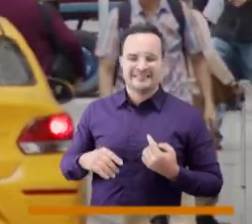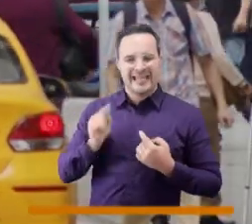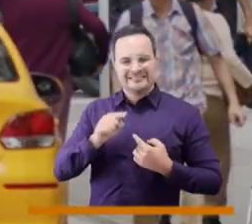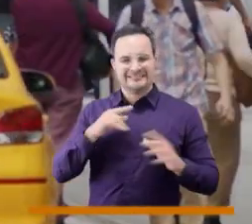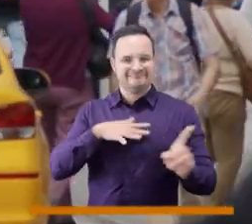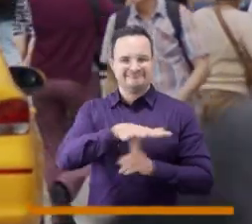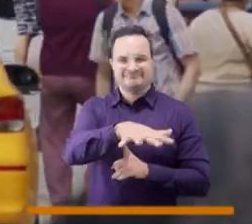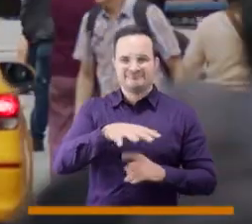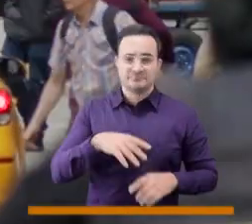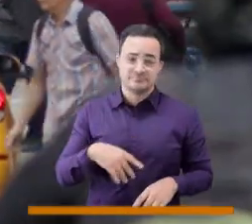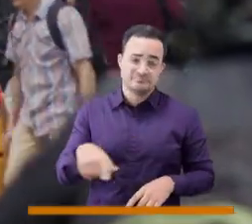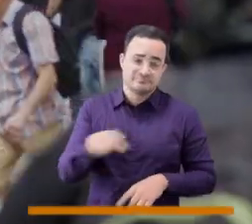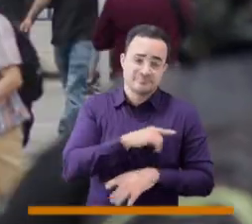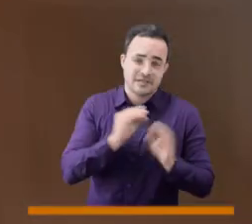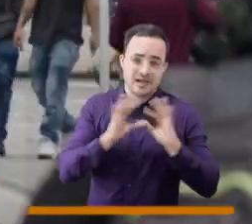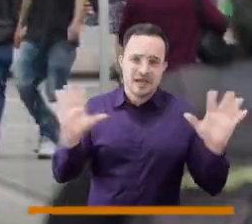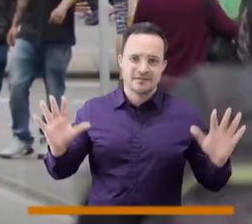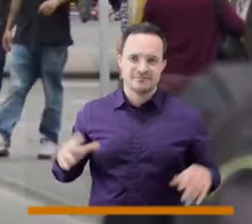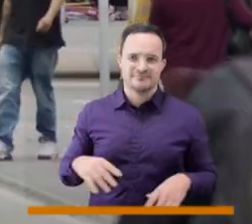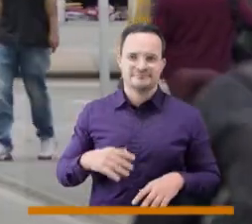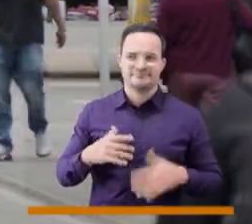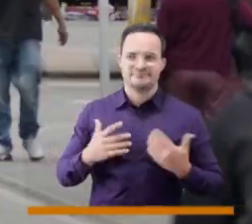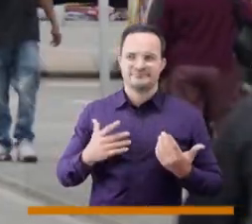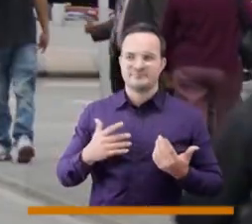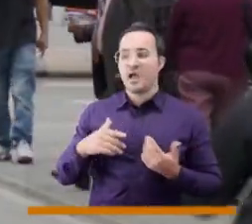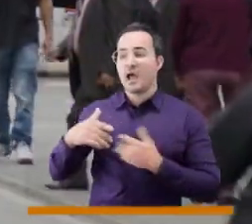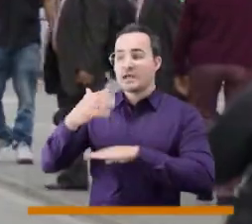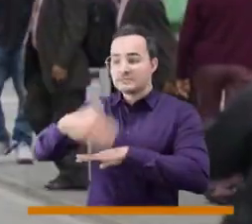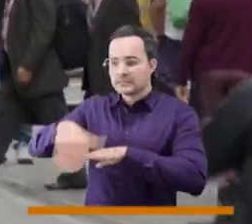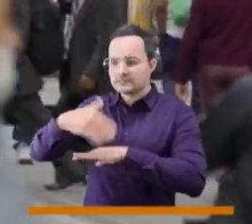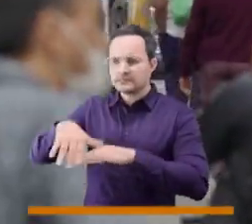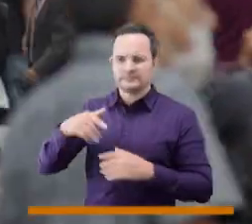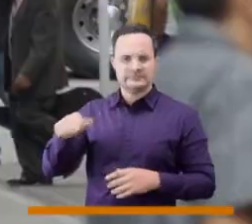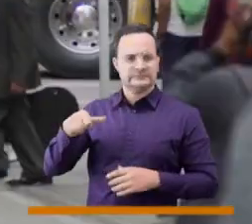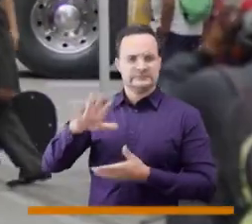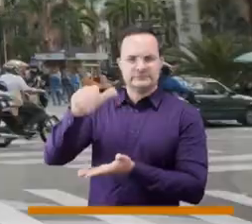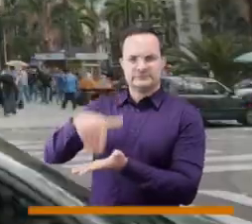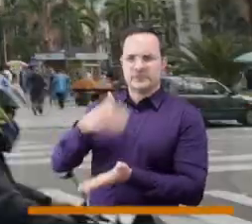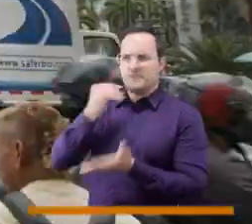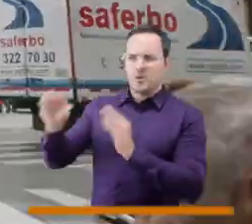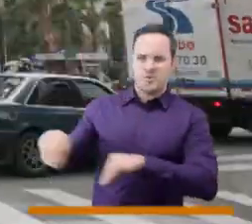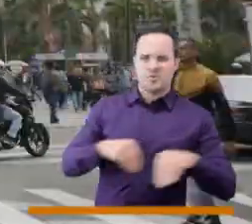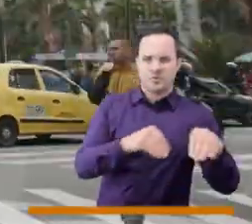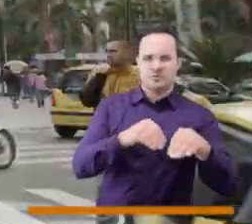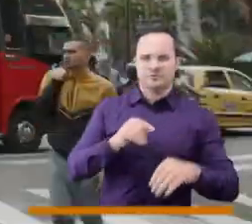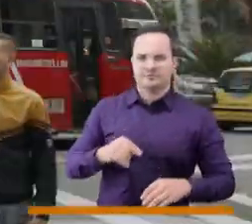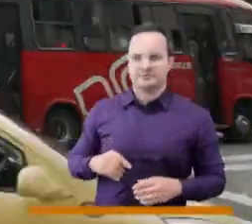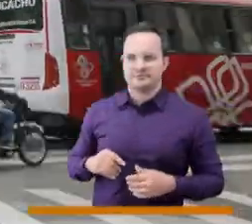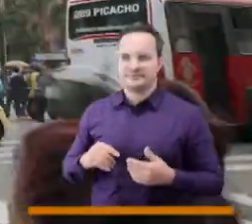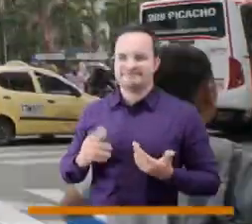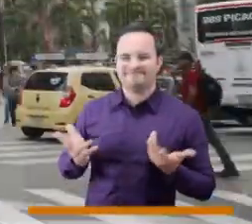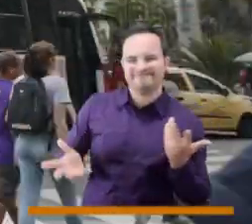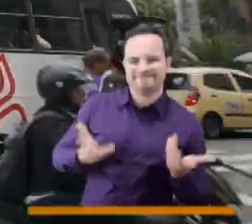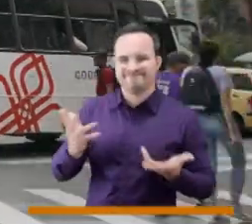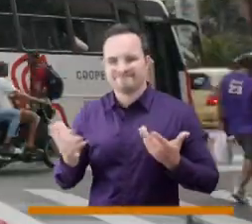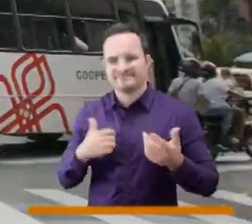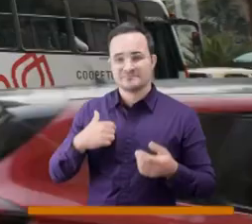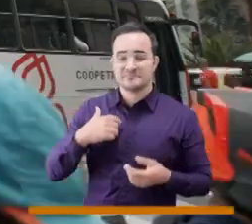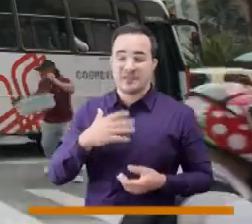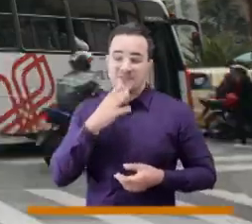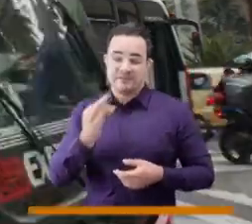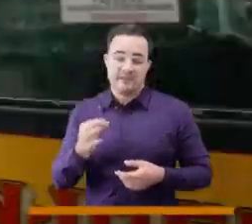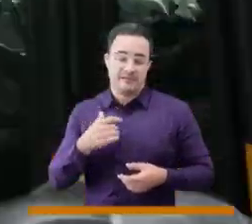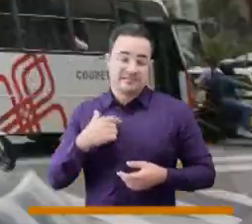la mayoría de la gente no le va a gustar, el hecho de sacar rutas del centro, pero creo que es una decisión necesaria